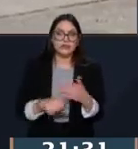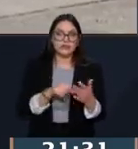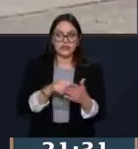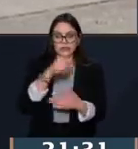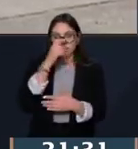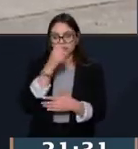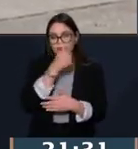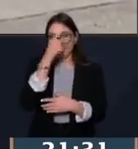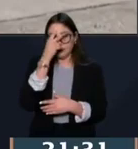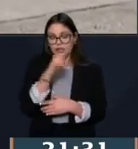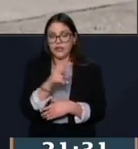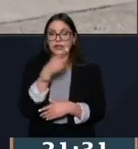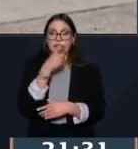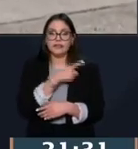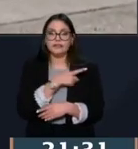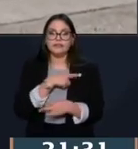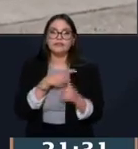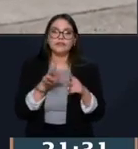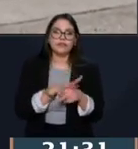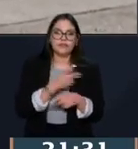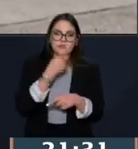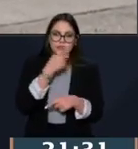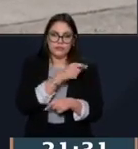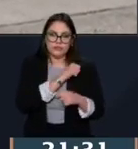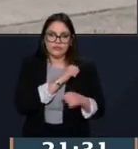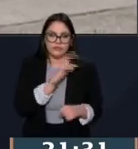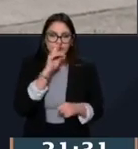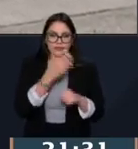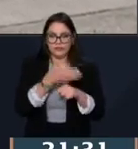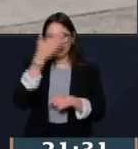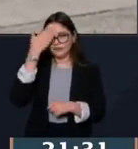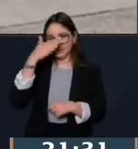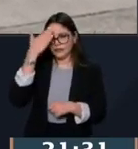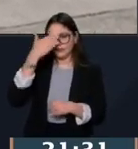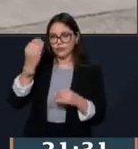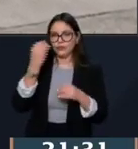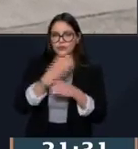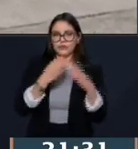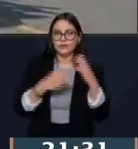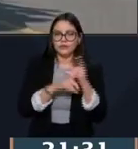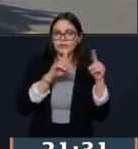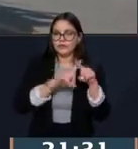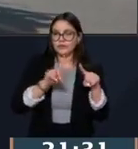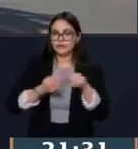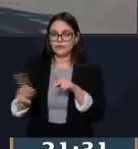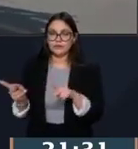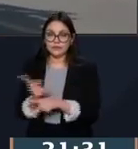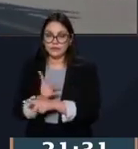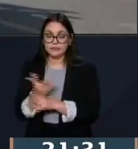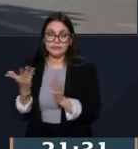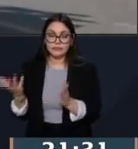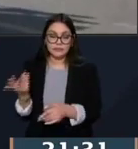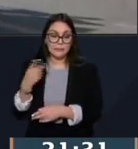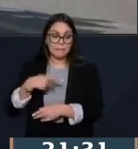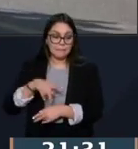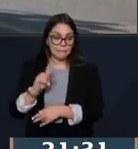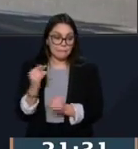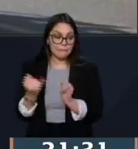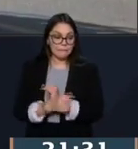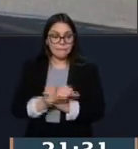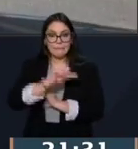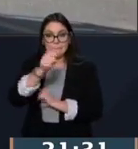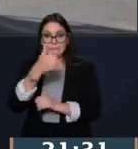abre la puerta a decir que obviamente las autoridades tienen un conocimiento de muchas de las cosas que han ido pasando, pero por el otro